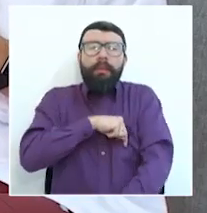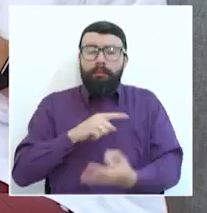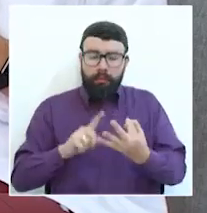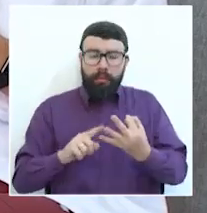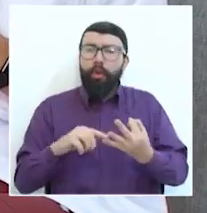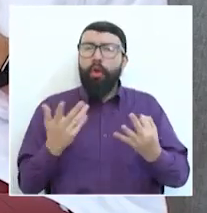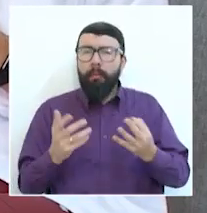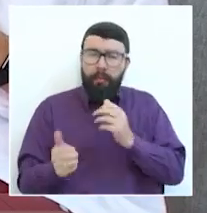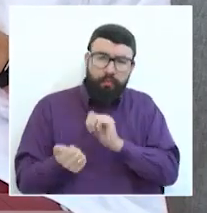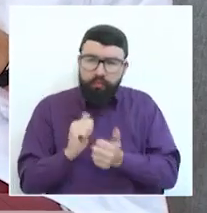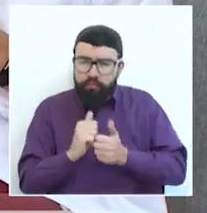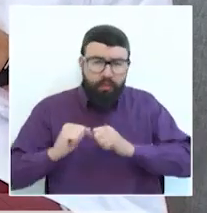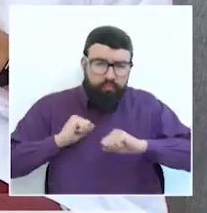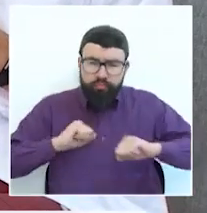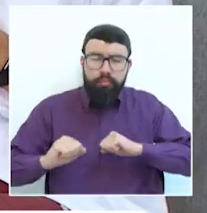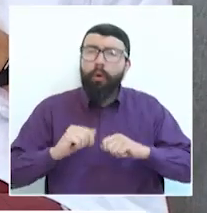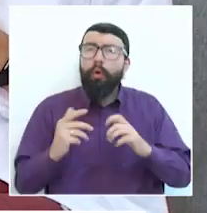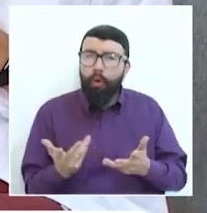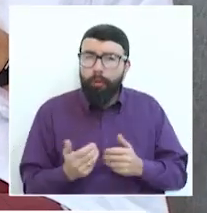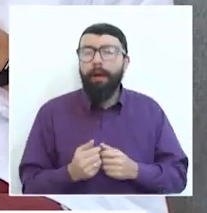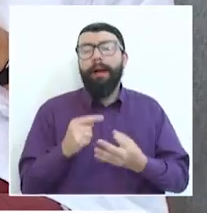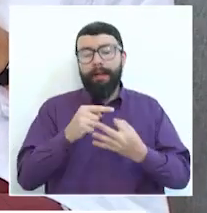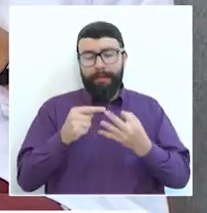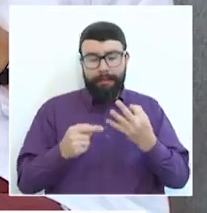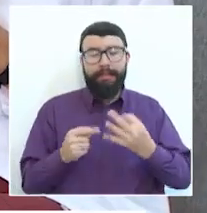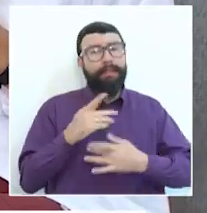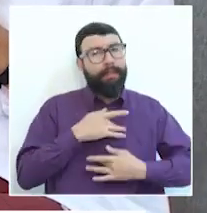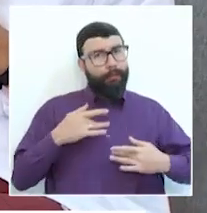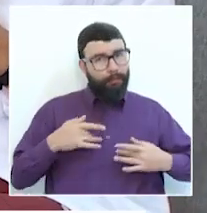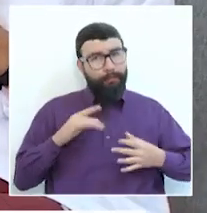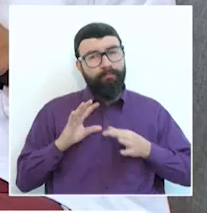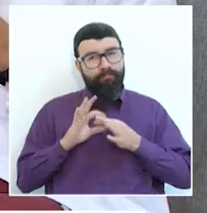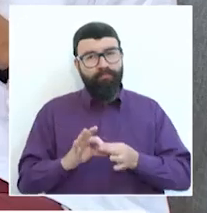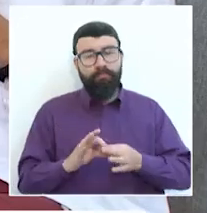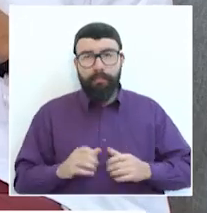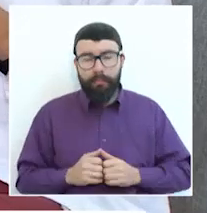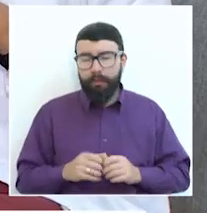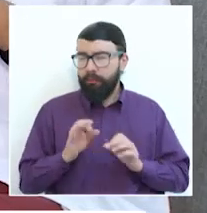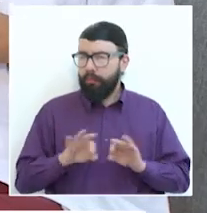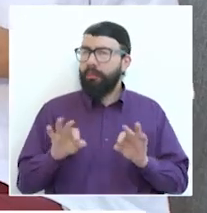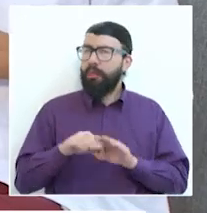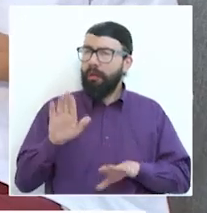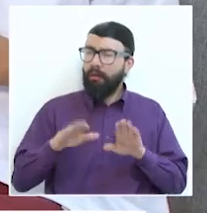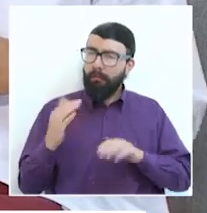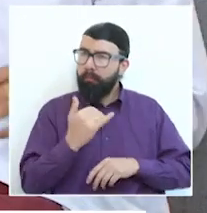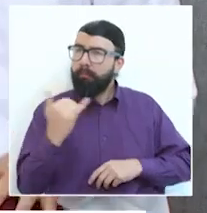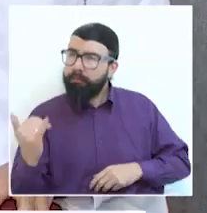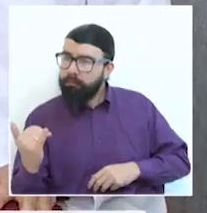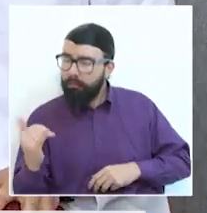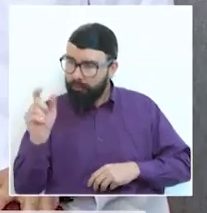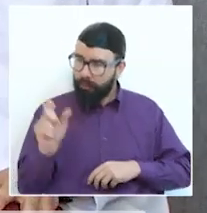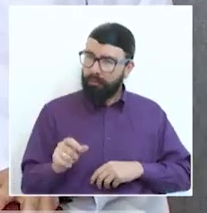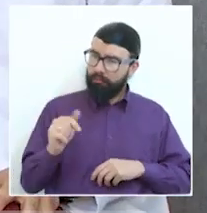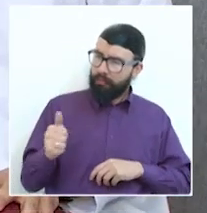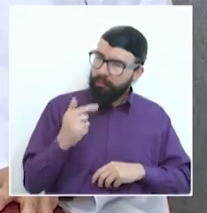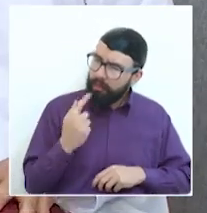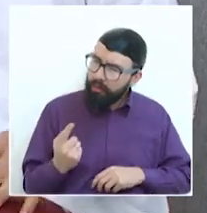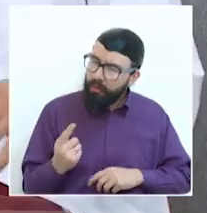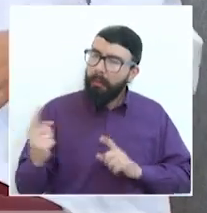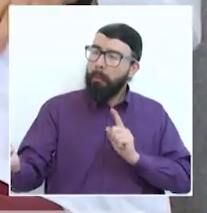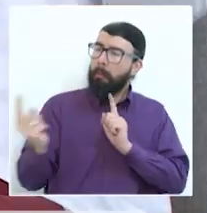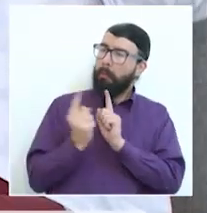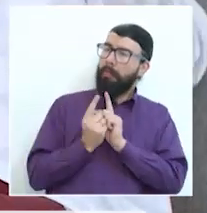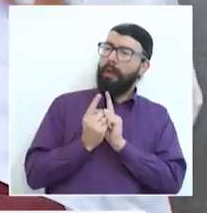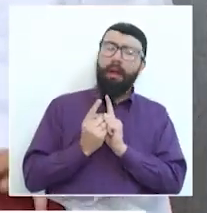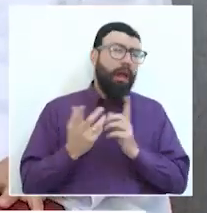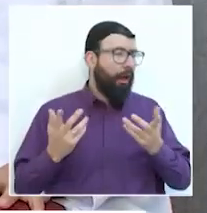ejercicio físico, ¿sí? Porque es que a veces nosotros, y es muy común encontrar, y llega un paciente, no, es que